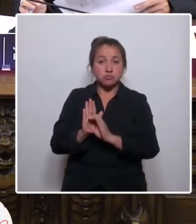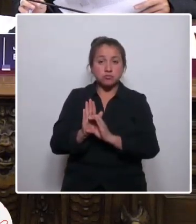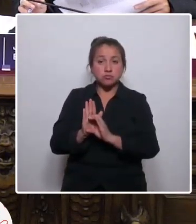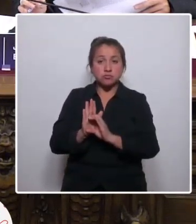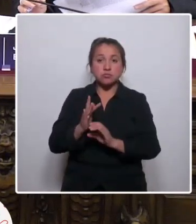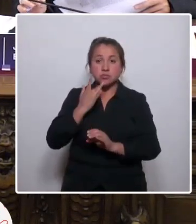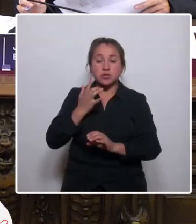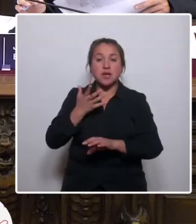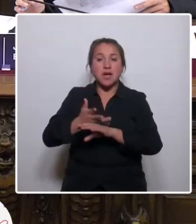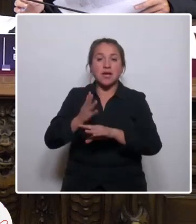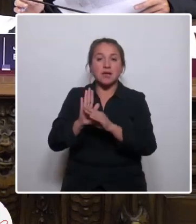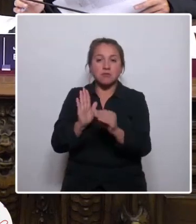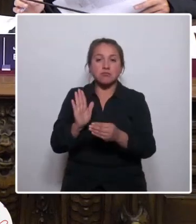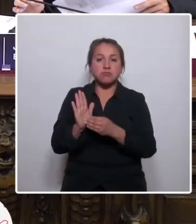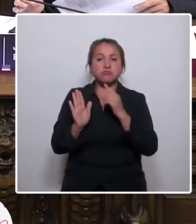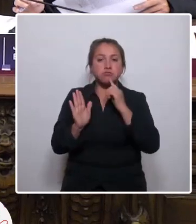enmienda.